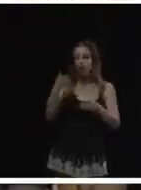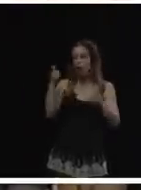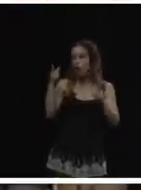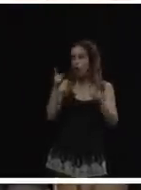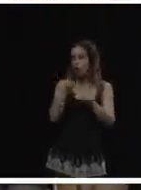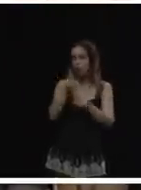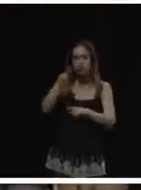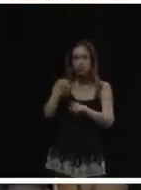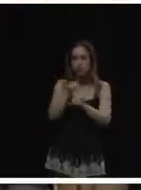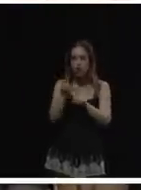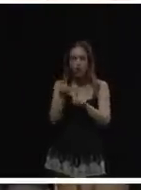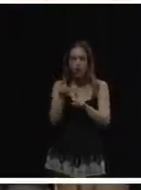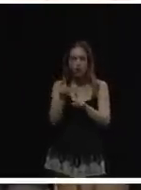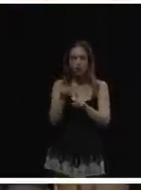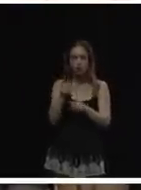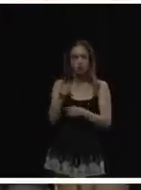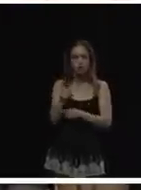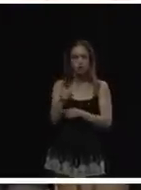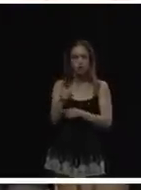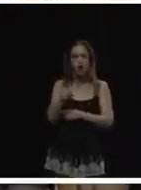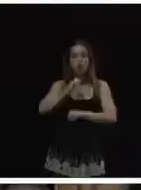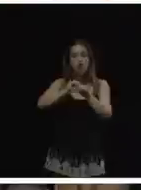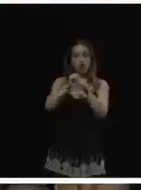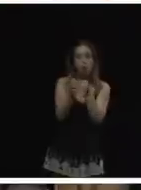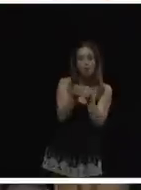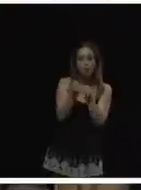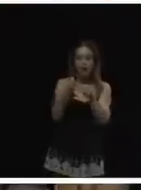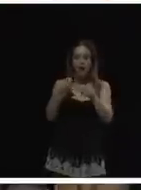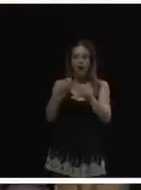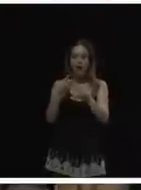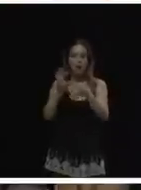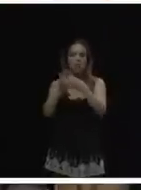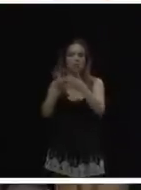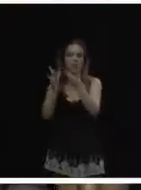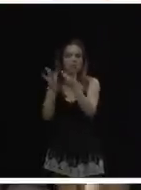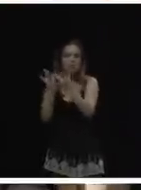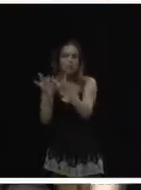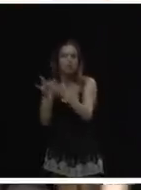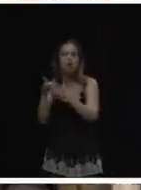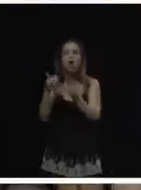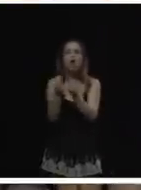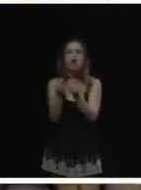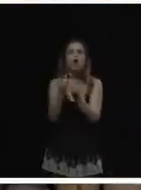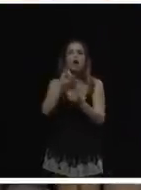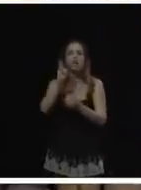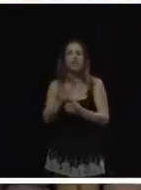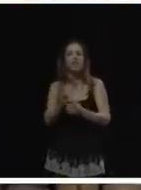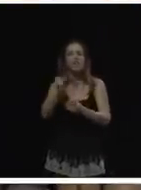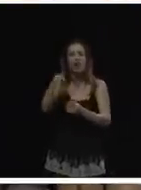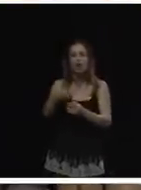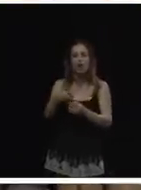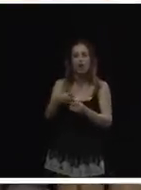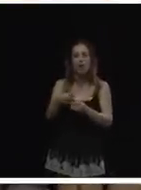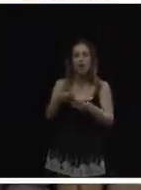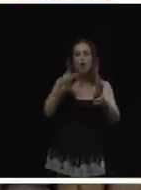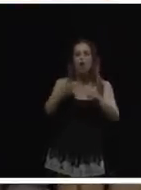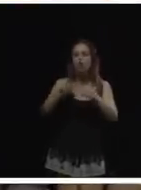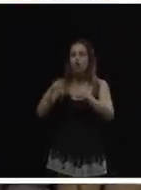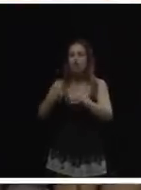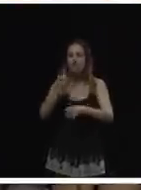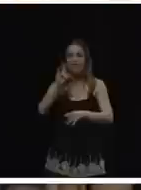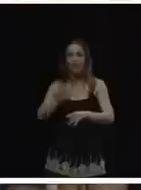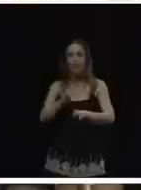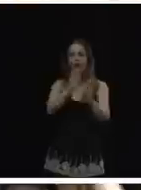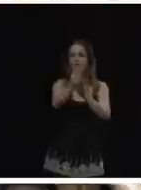no ha sido romper con los vínculos con Endesa, que están dejando con cortes de luz a aproximadamente 40.000